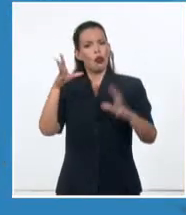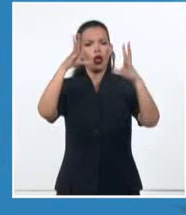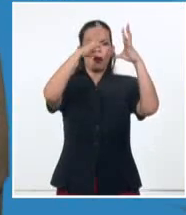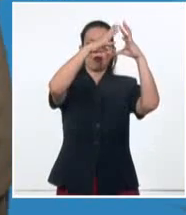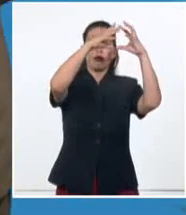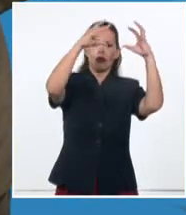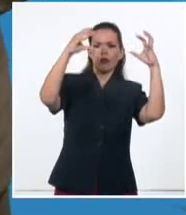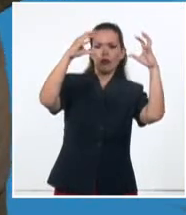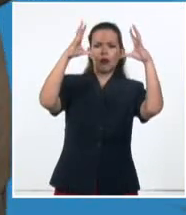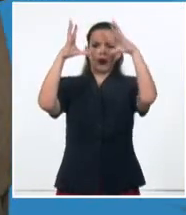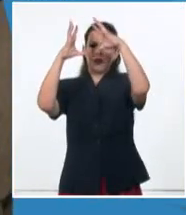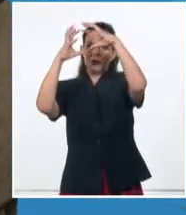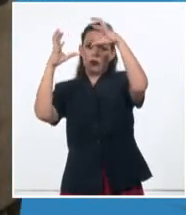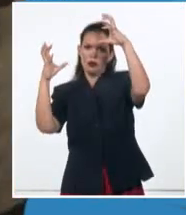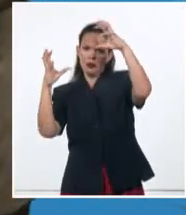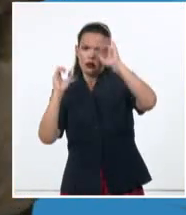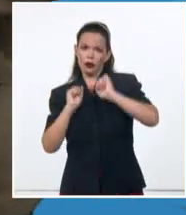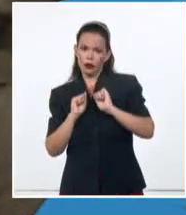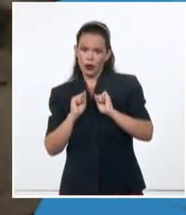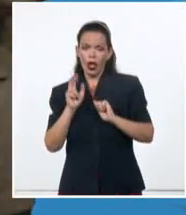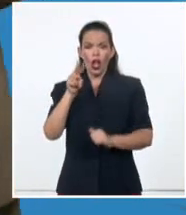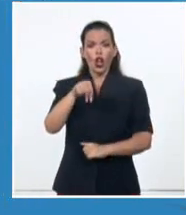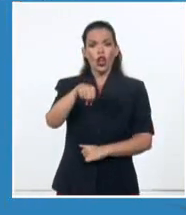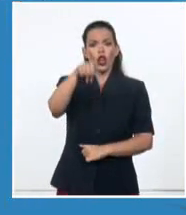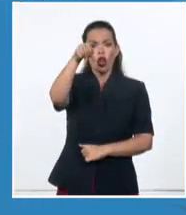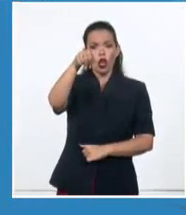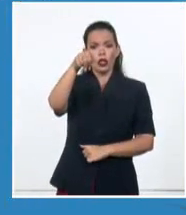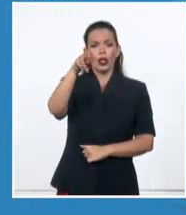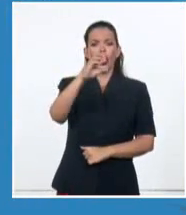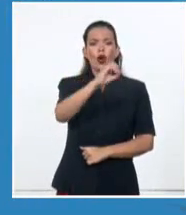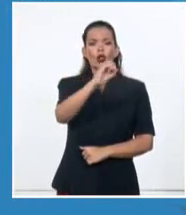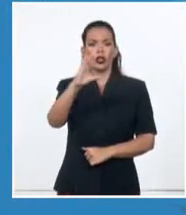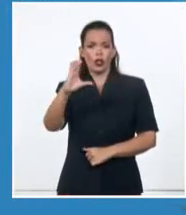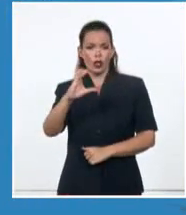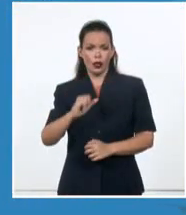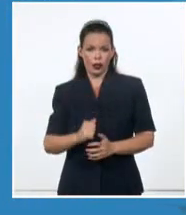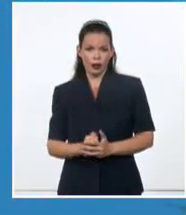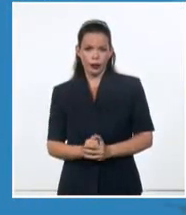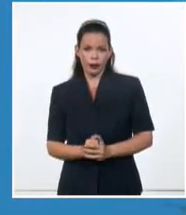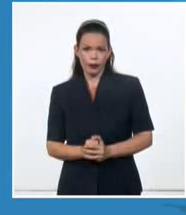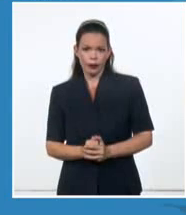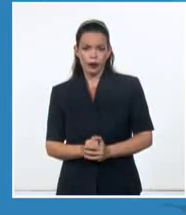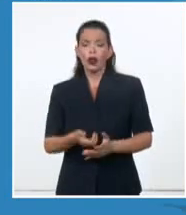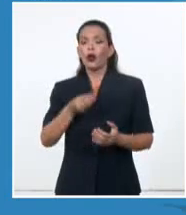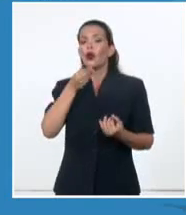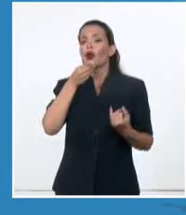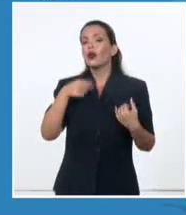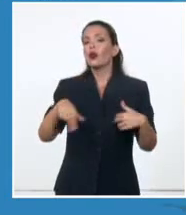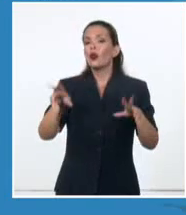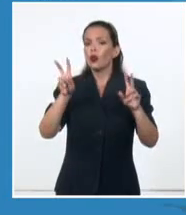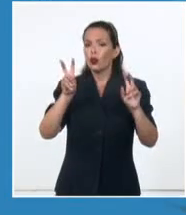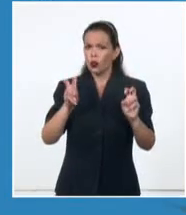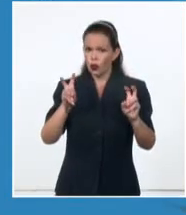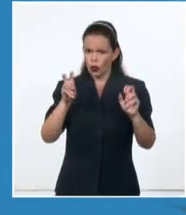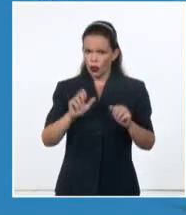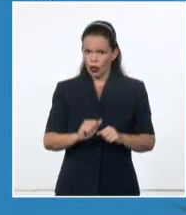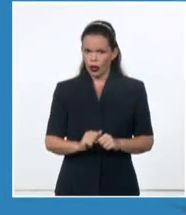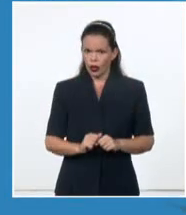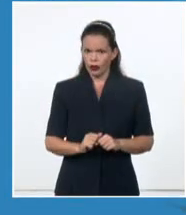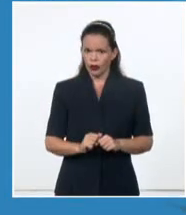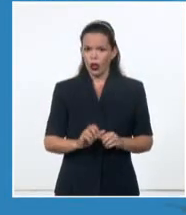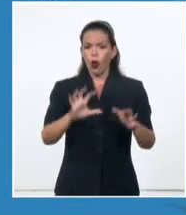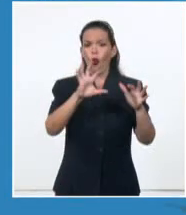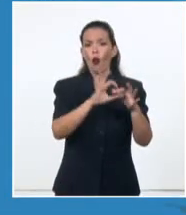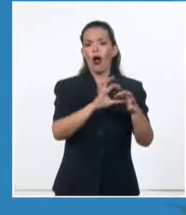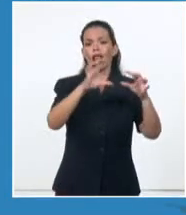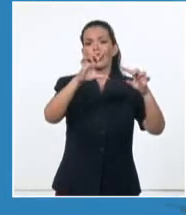nublado ocasionalmente en zonas de la costa norte occidental, pudiera ser también algún nublado ocasional para el norte de